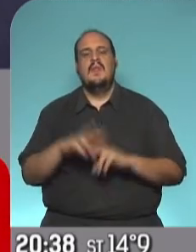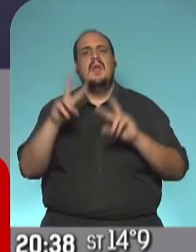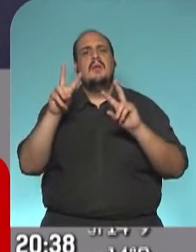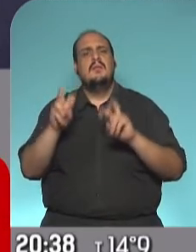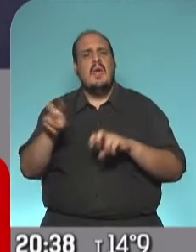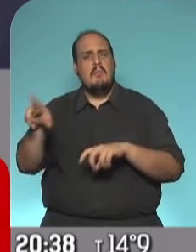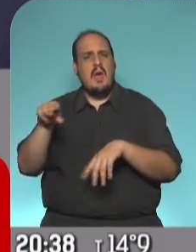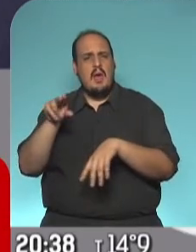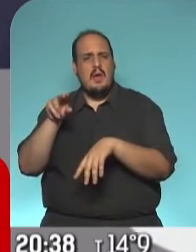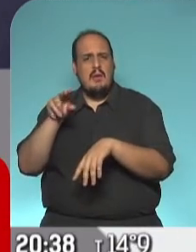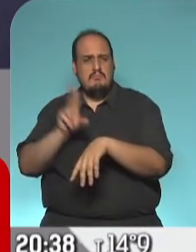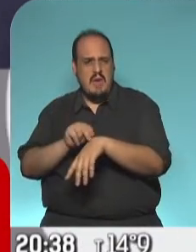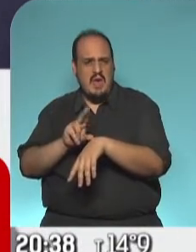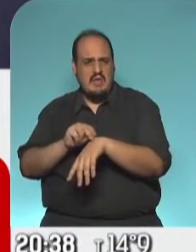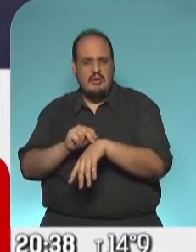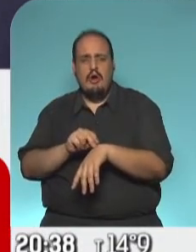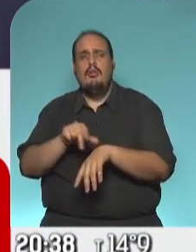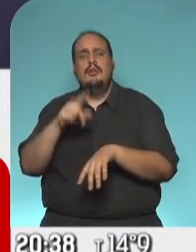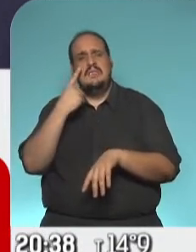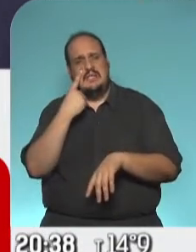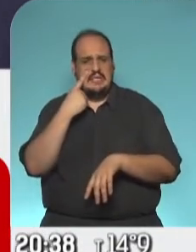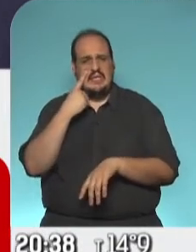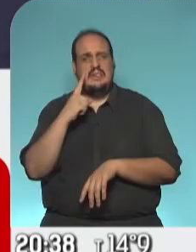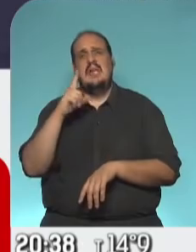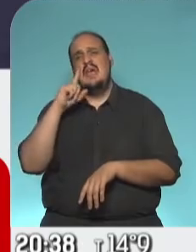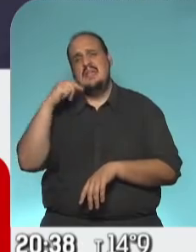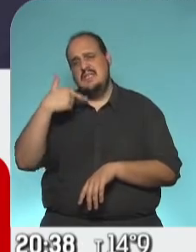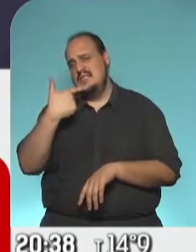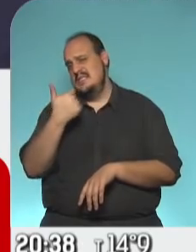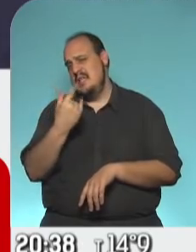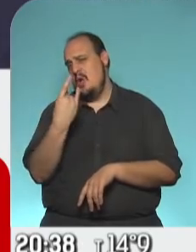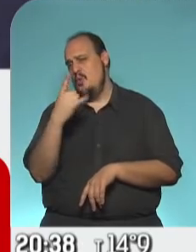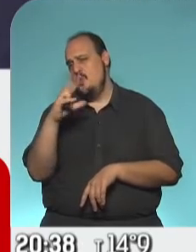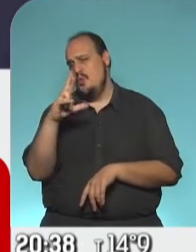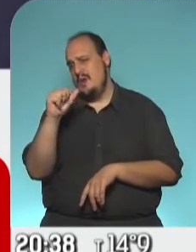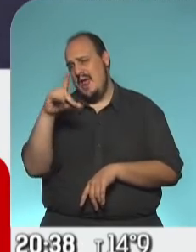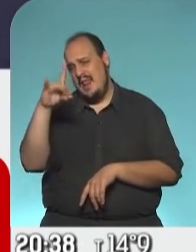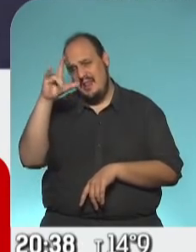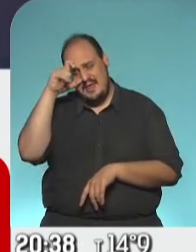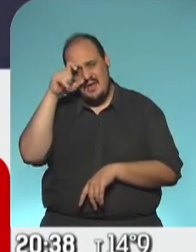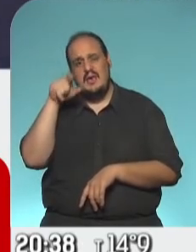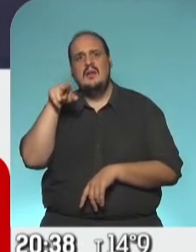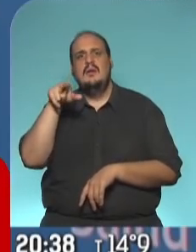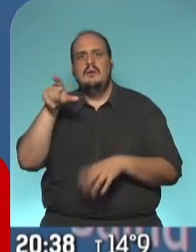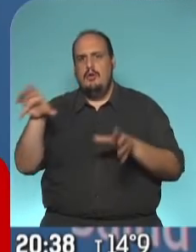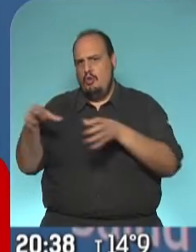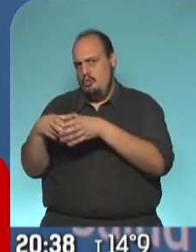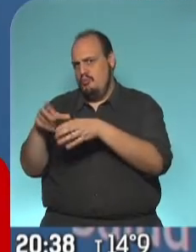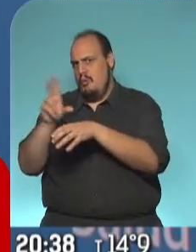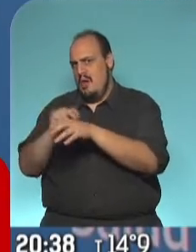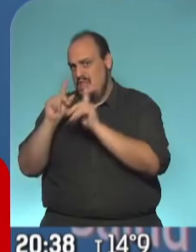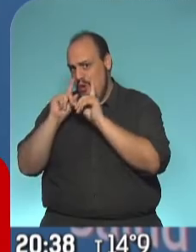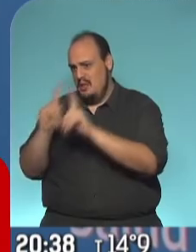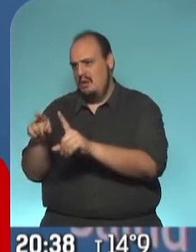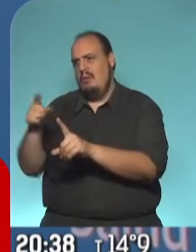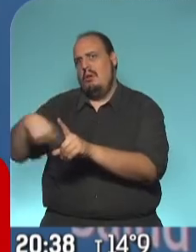clínico, la situación del intendente Martín Insaurralde, seguramente el equipo médico que está a cargo de su atención va a poder tener